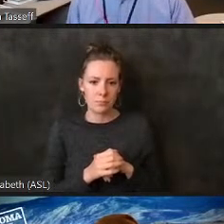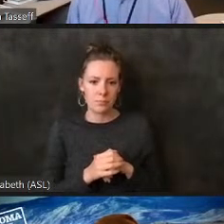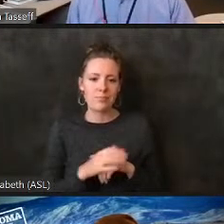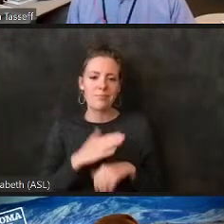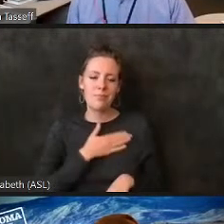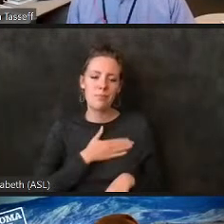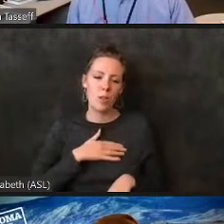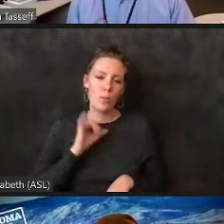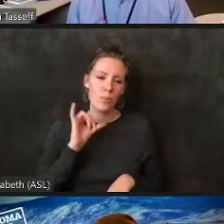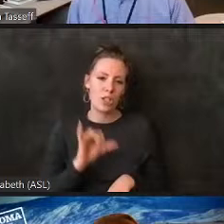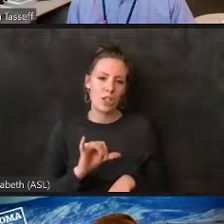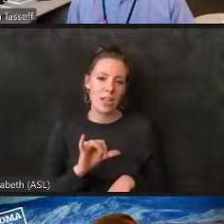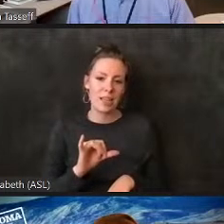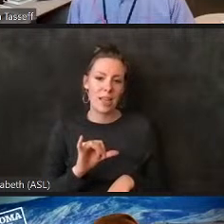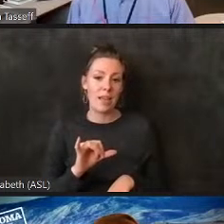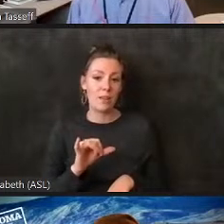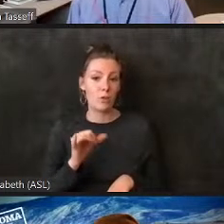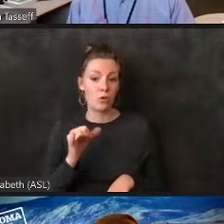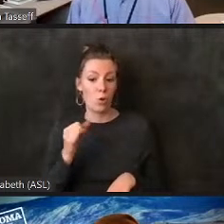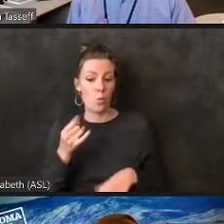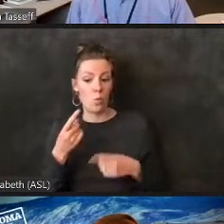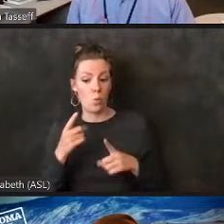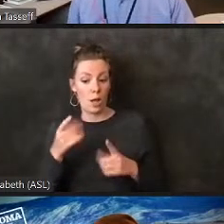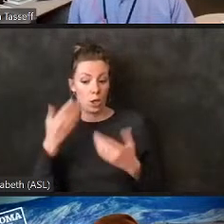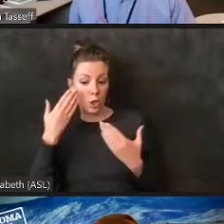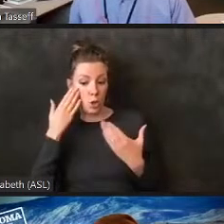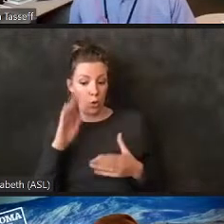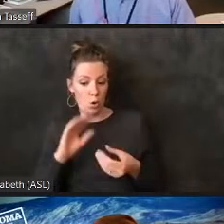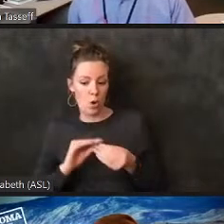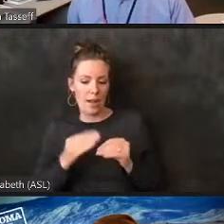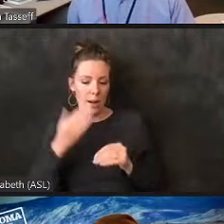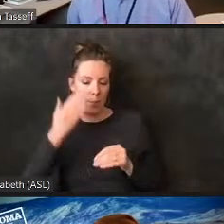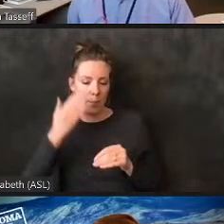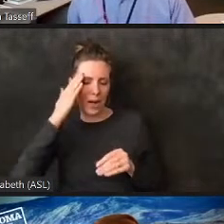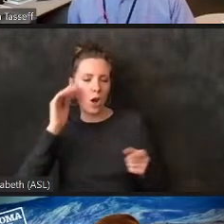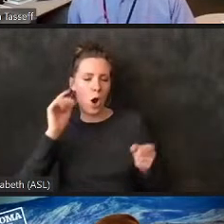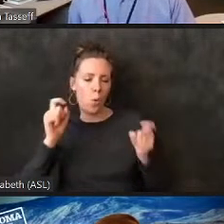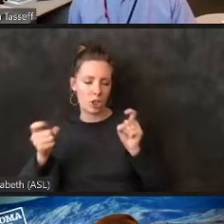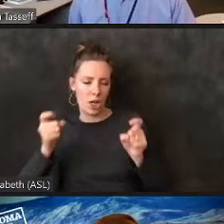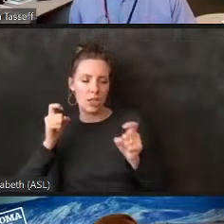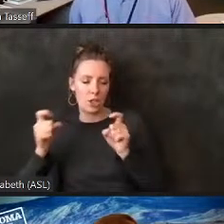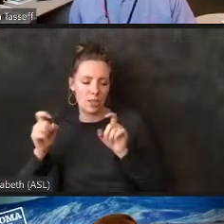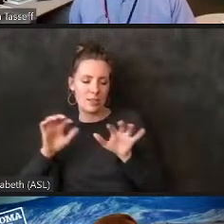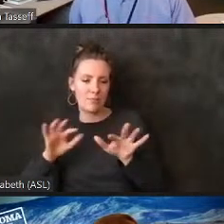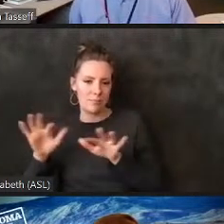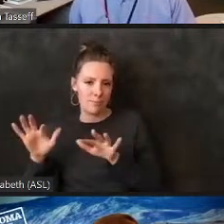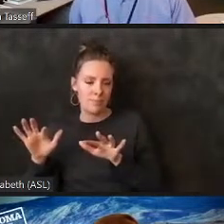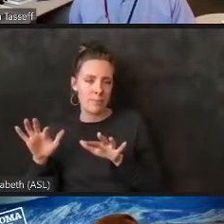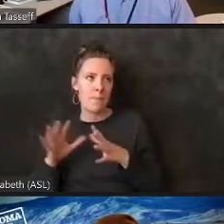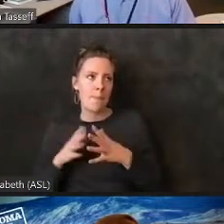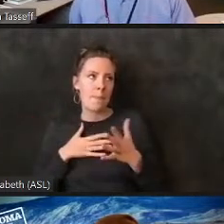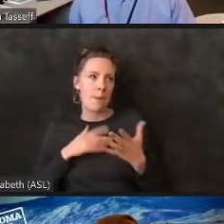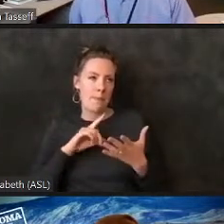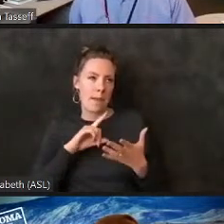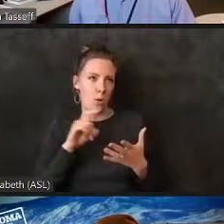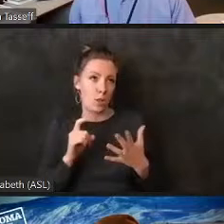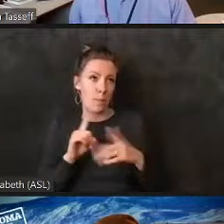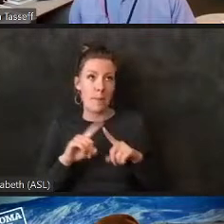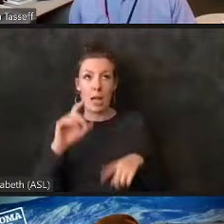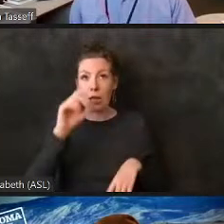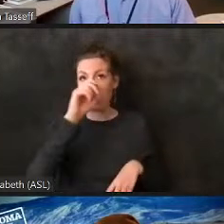esa información lo más pronto posible. No sabiendo ese número, cuál número es, ese número es,